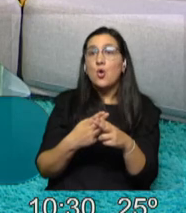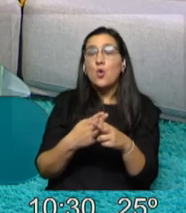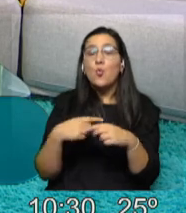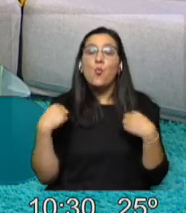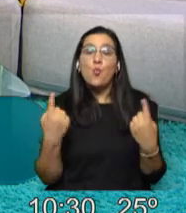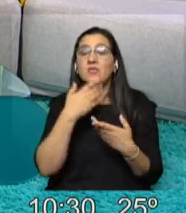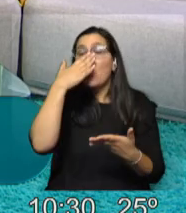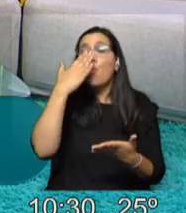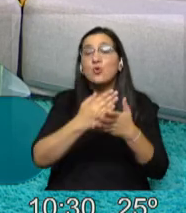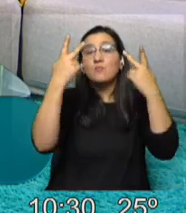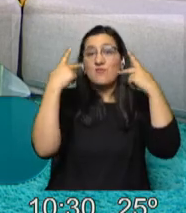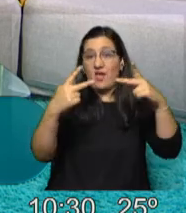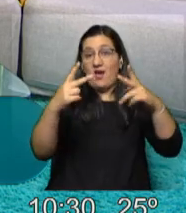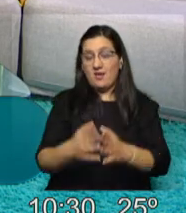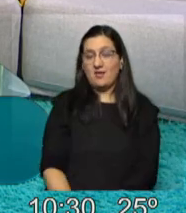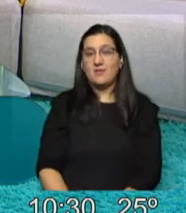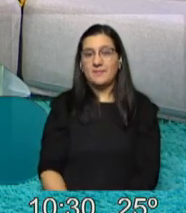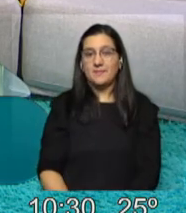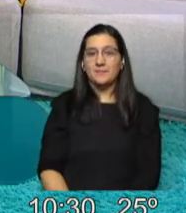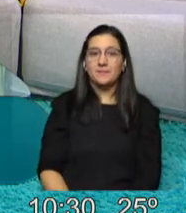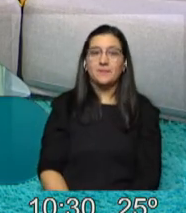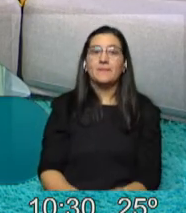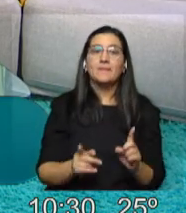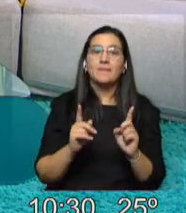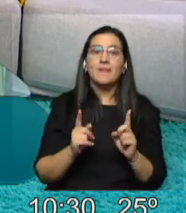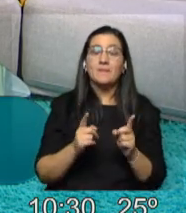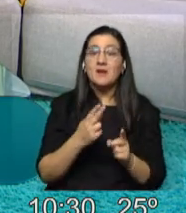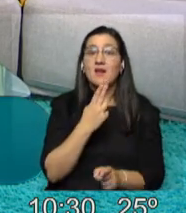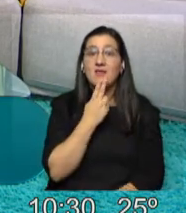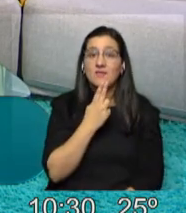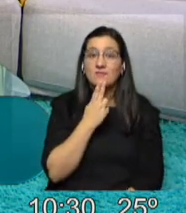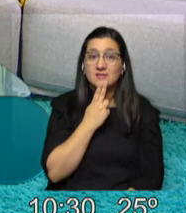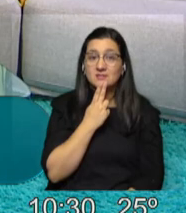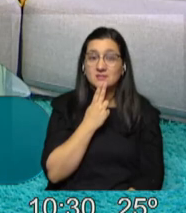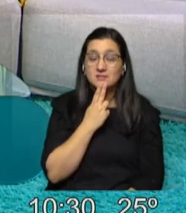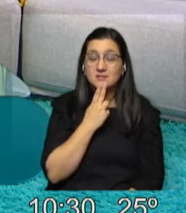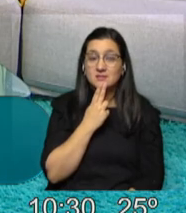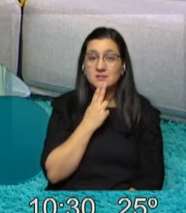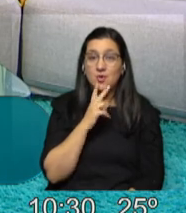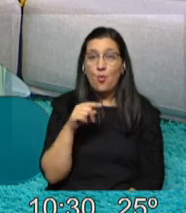una buena película. También está en Netflix